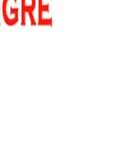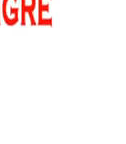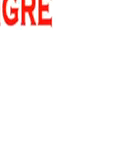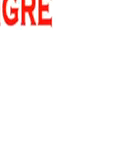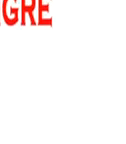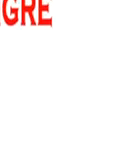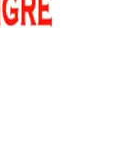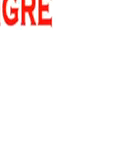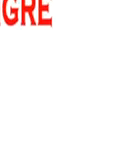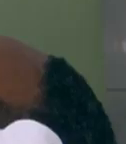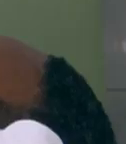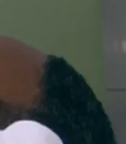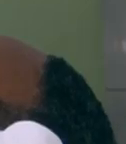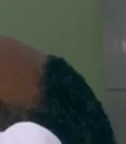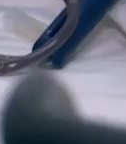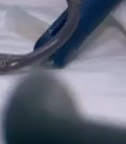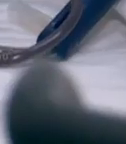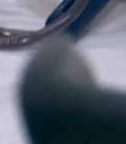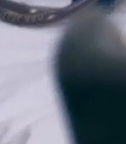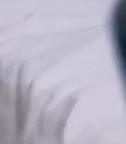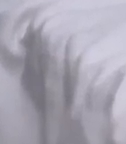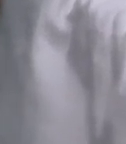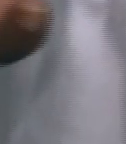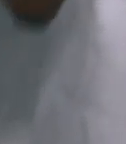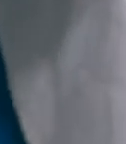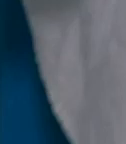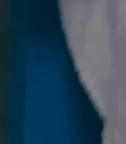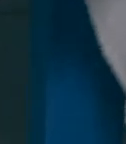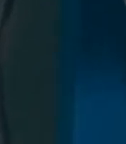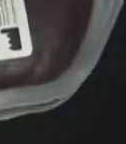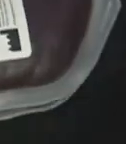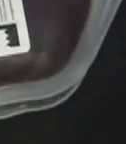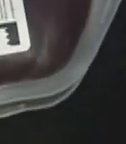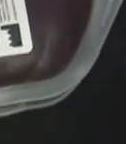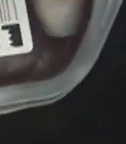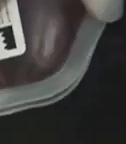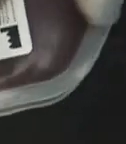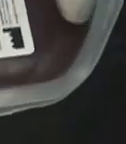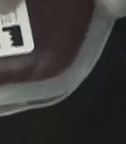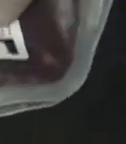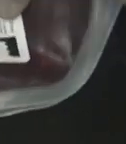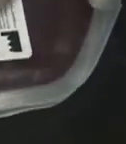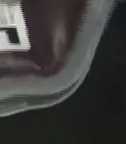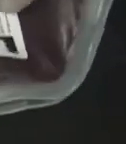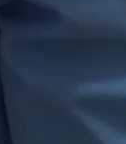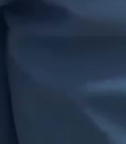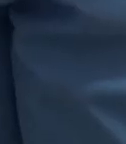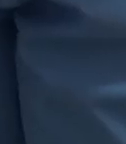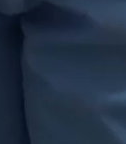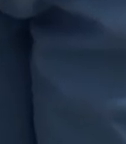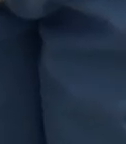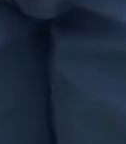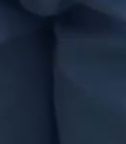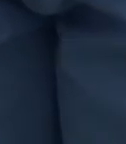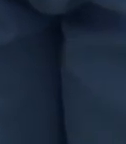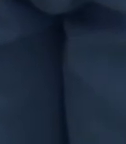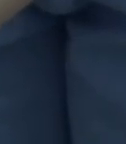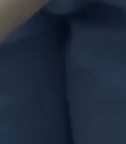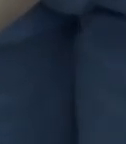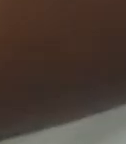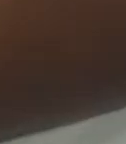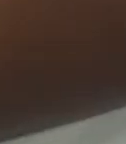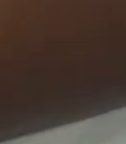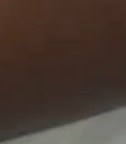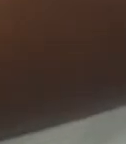Cada donación equivale a medio litro de sangre. Con ella se pueden salvar hasta 3